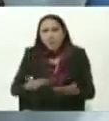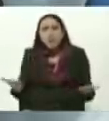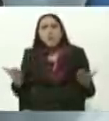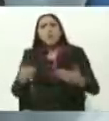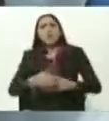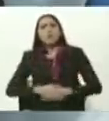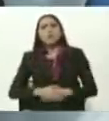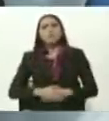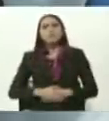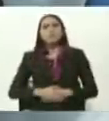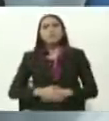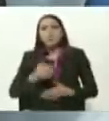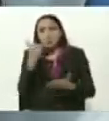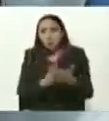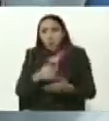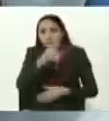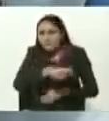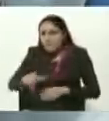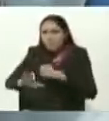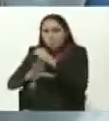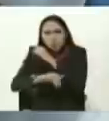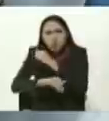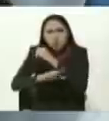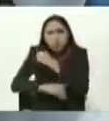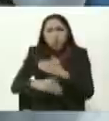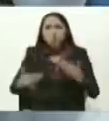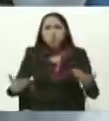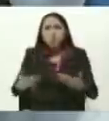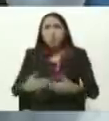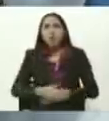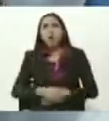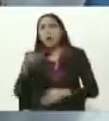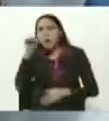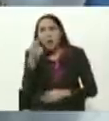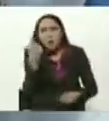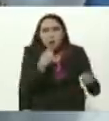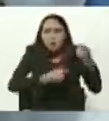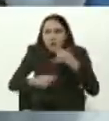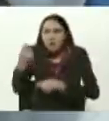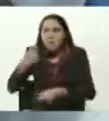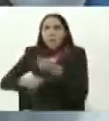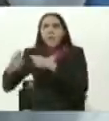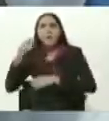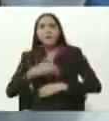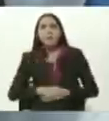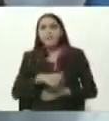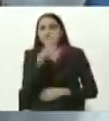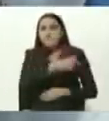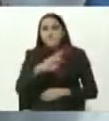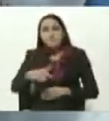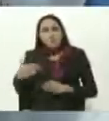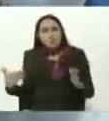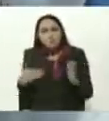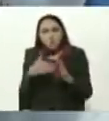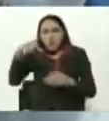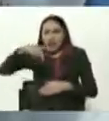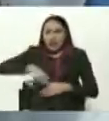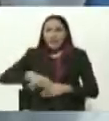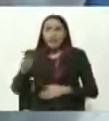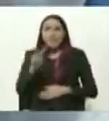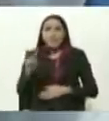Estamos pidiendo que corruptos, que mafiosos, que narcotraficantes, que personas que han delinquido en nuestro